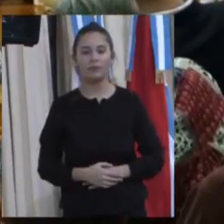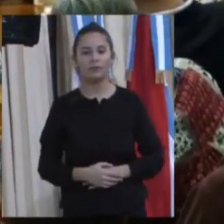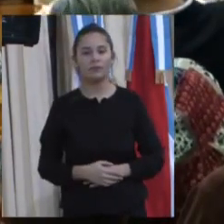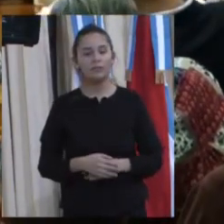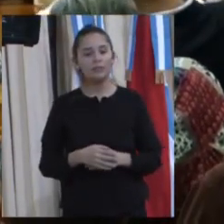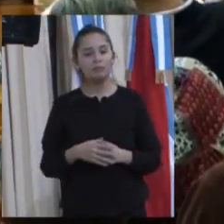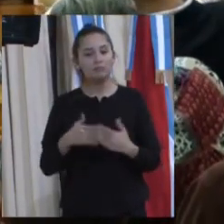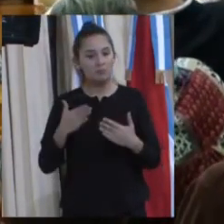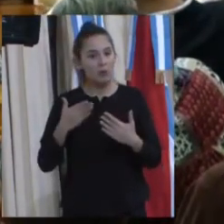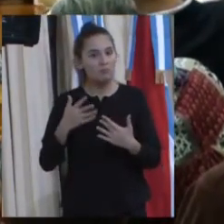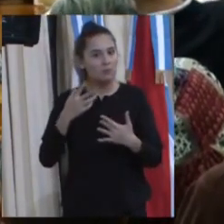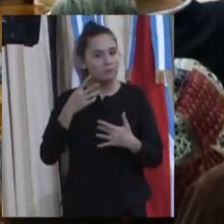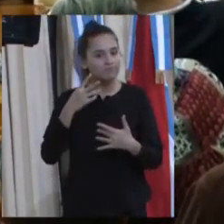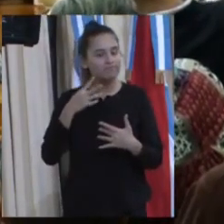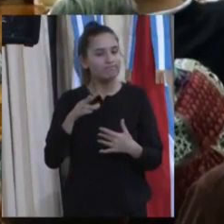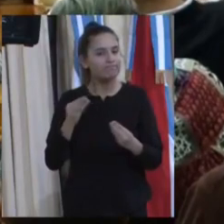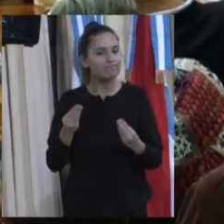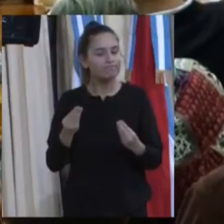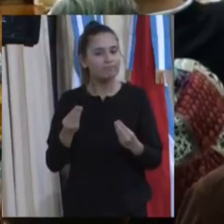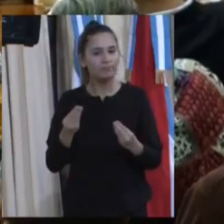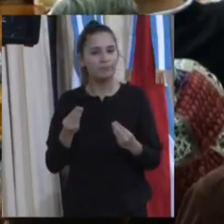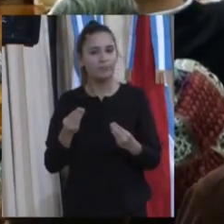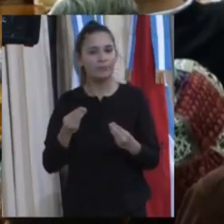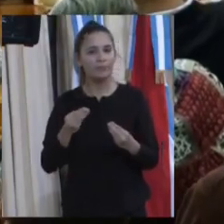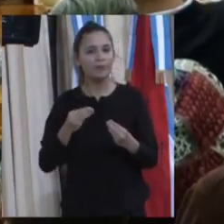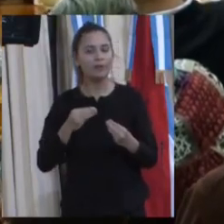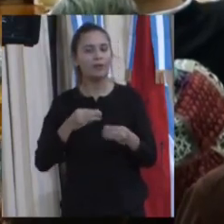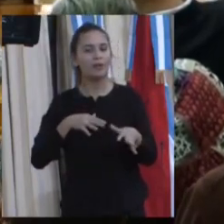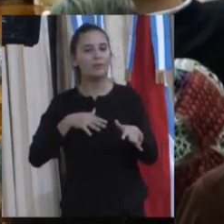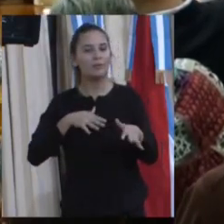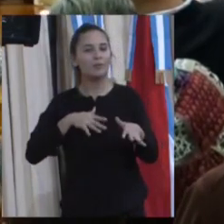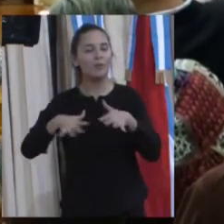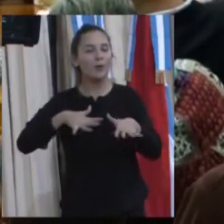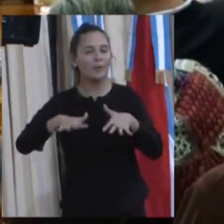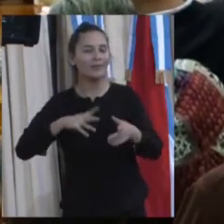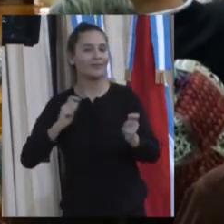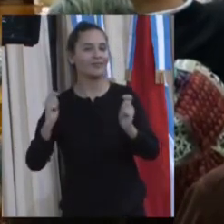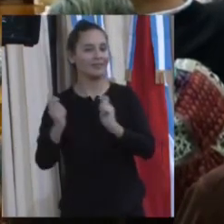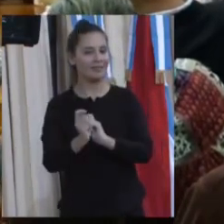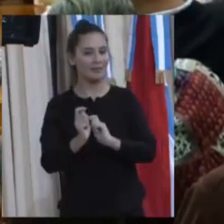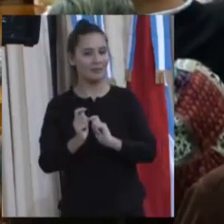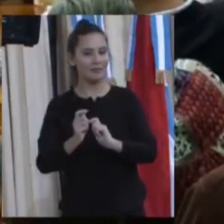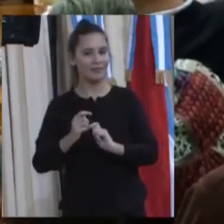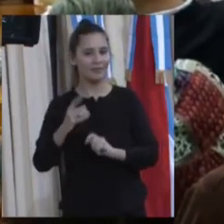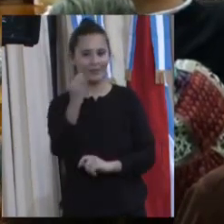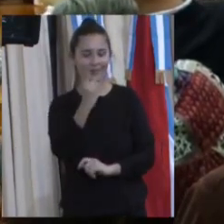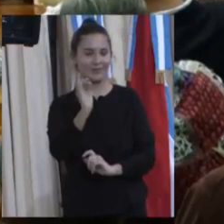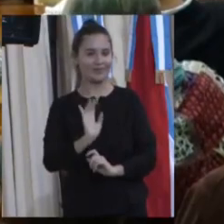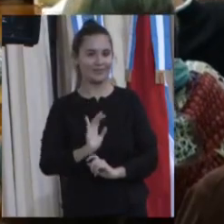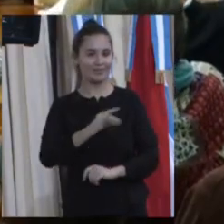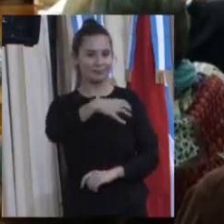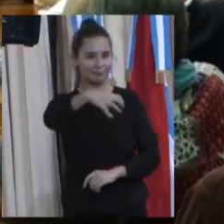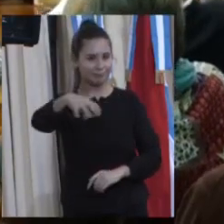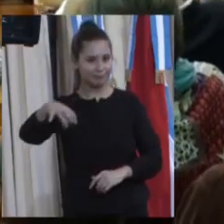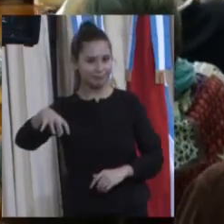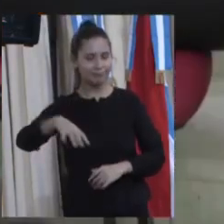podemos ver, podemos visualizarlo como movimientos también de transformación de las universidades. Lo vamos